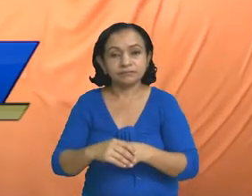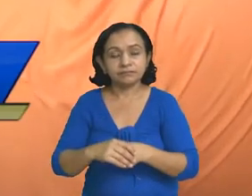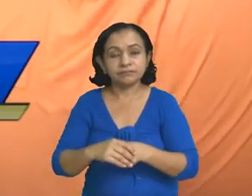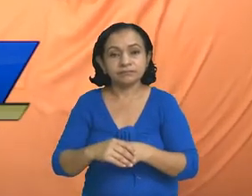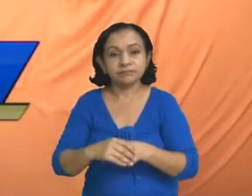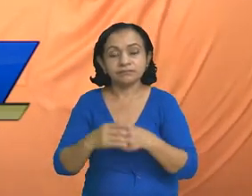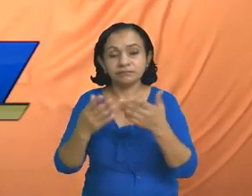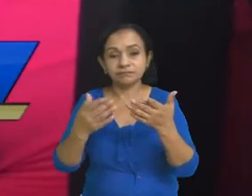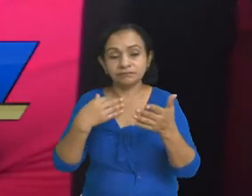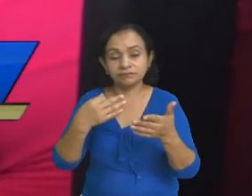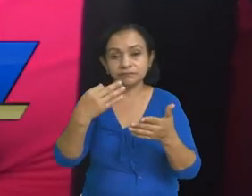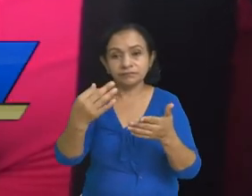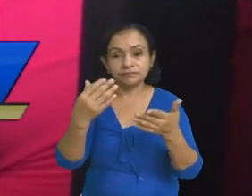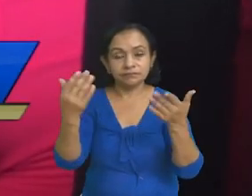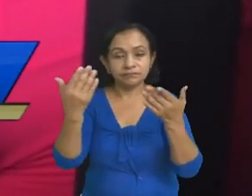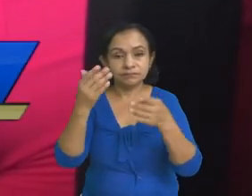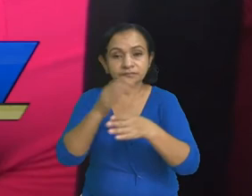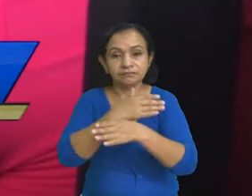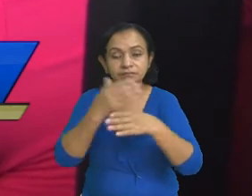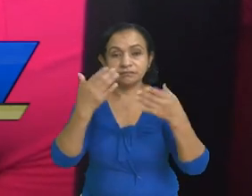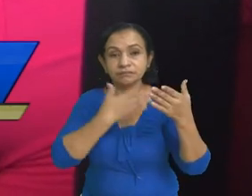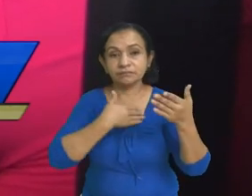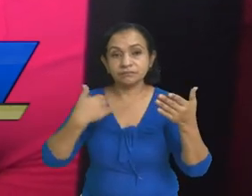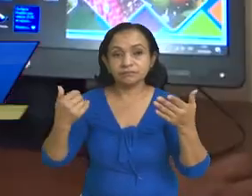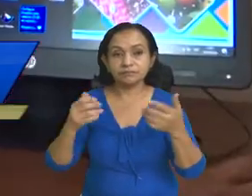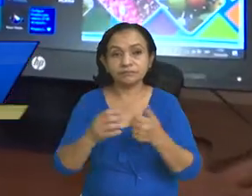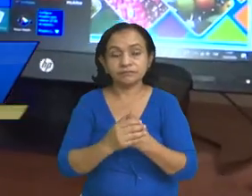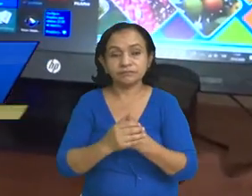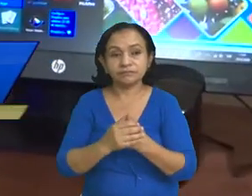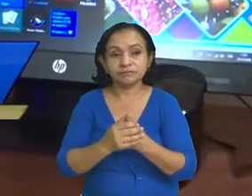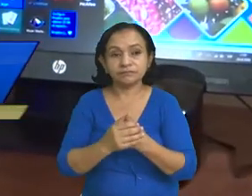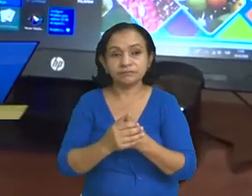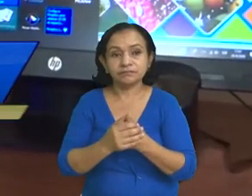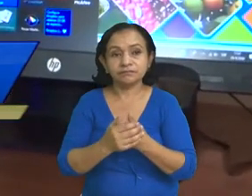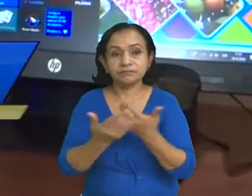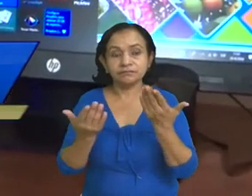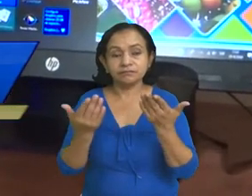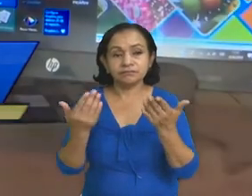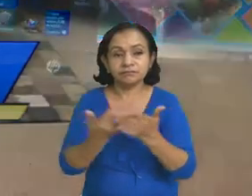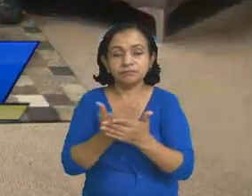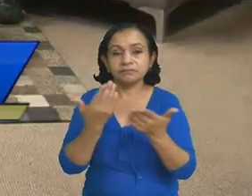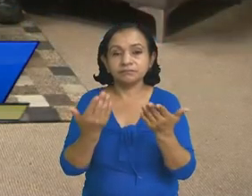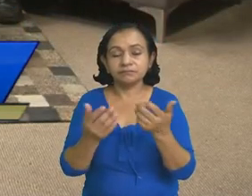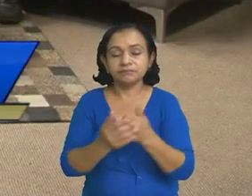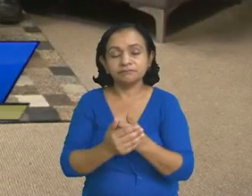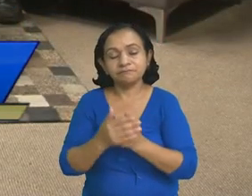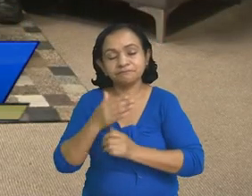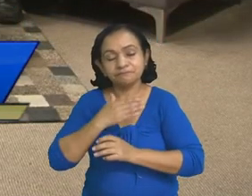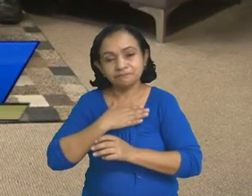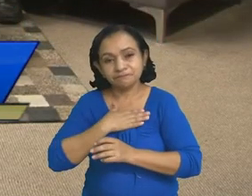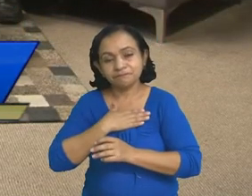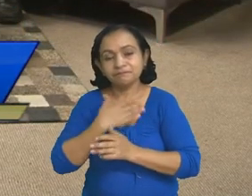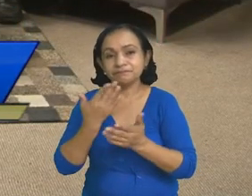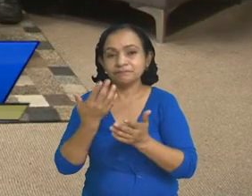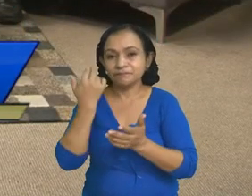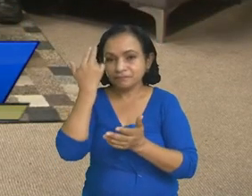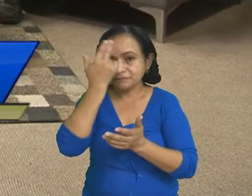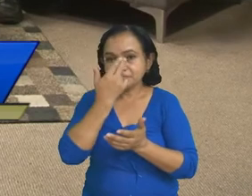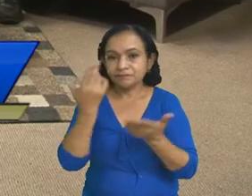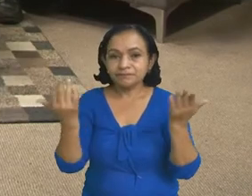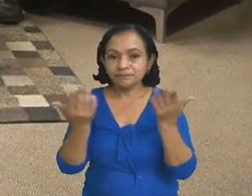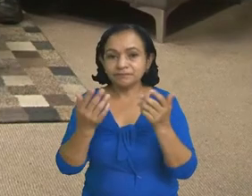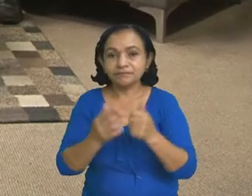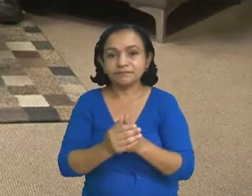de los cultivos y el mejoramiento. Y el aprovechamiento también de las tecnologías. Compañero, pues de mi parte por ahora no tengo más preguntas que